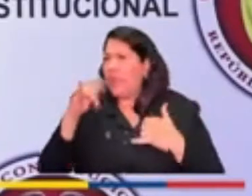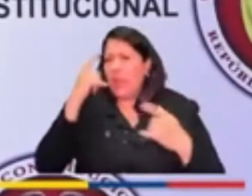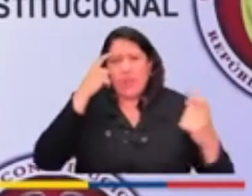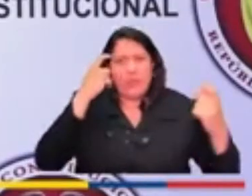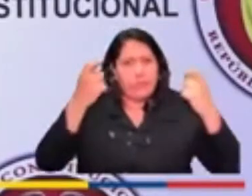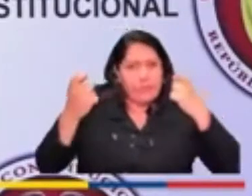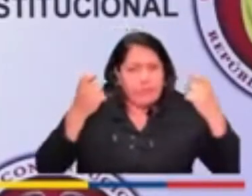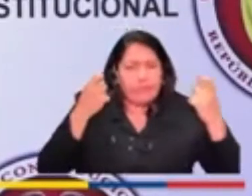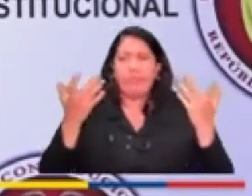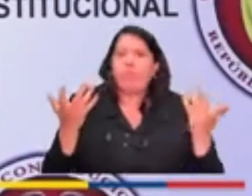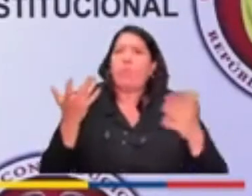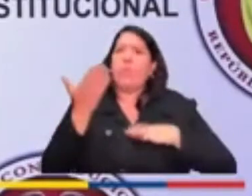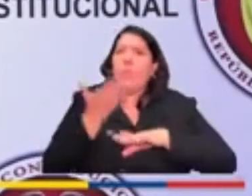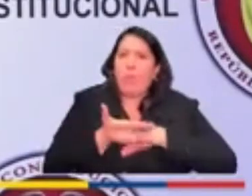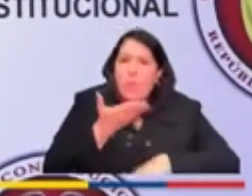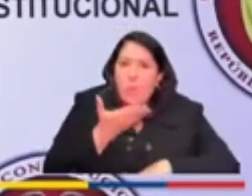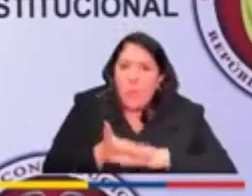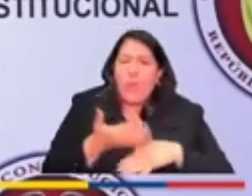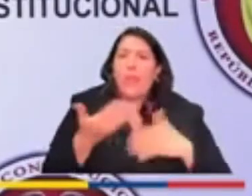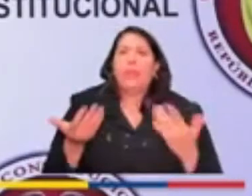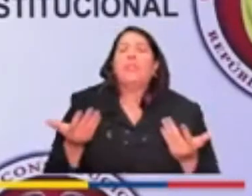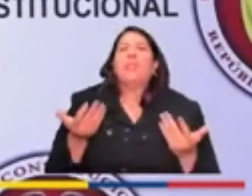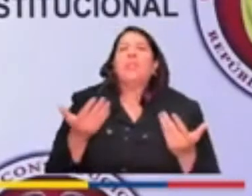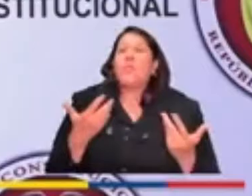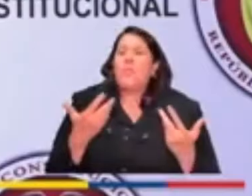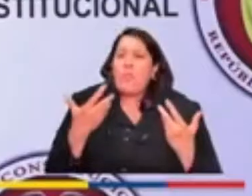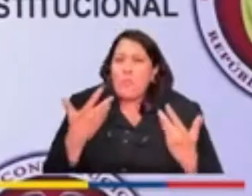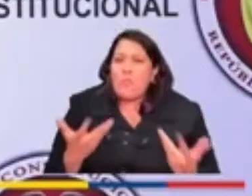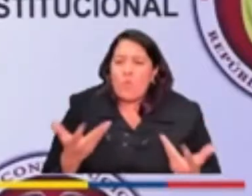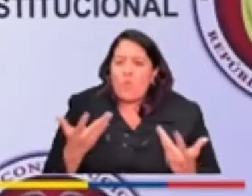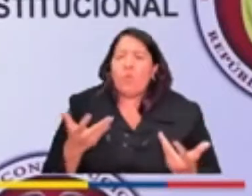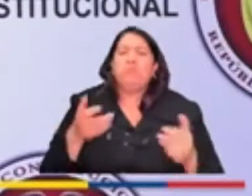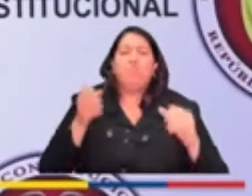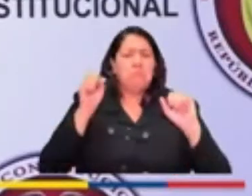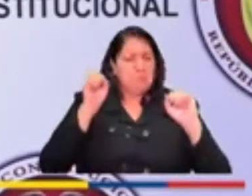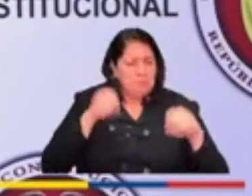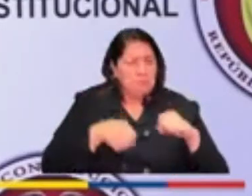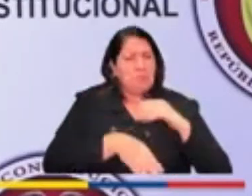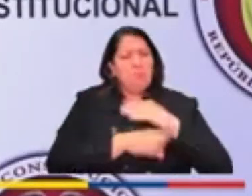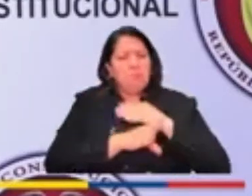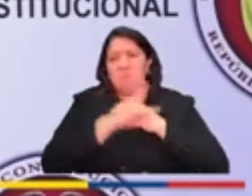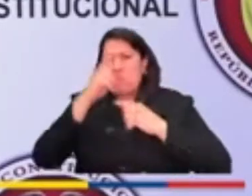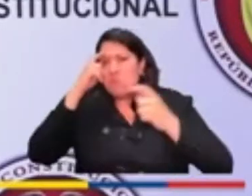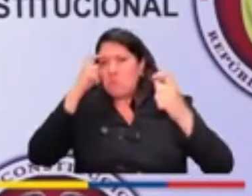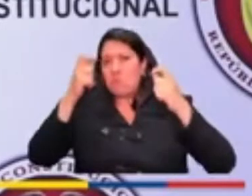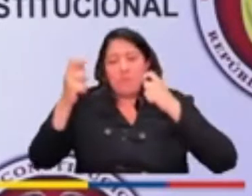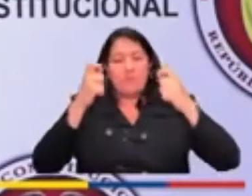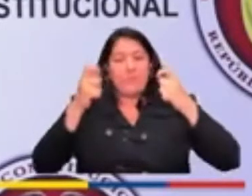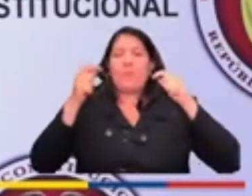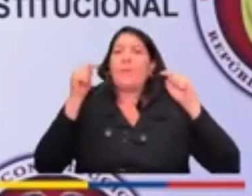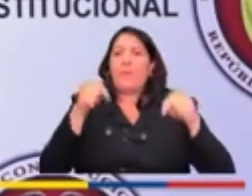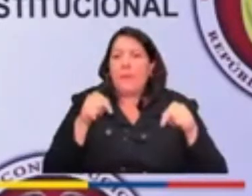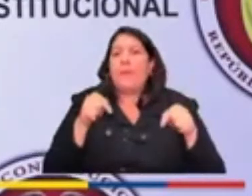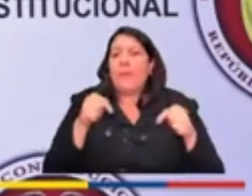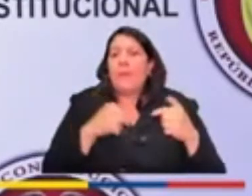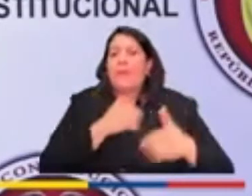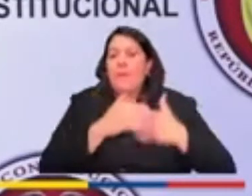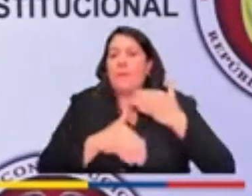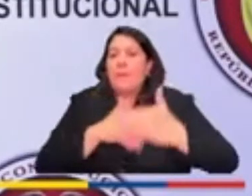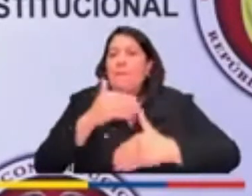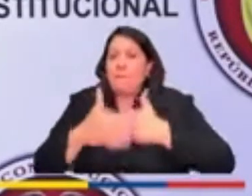generado propuestas de cómo se pueden buscar medidas que agilicen los